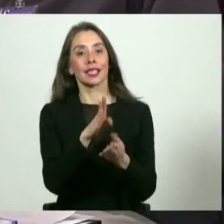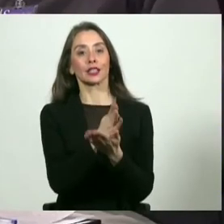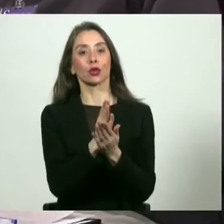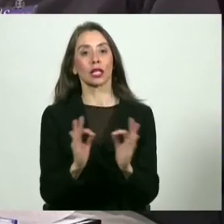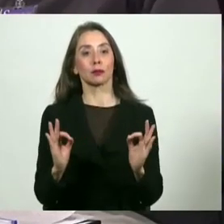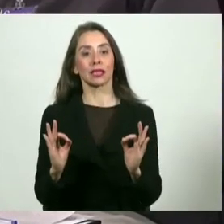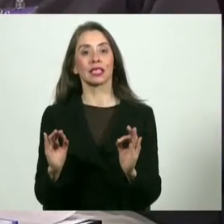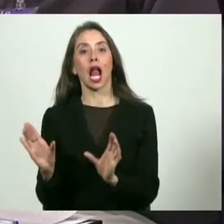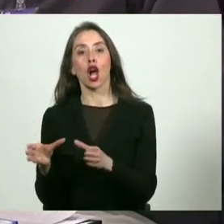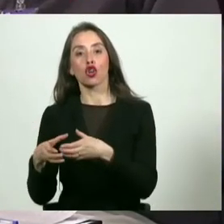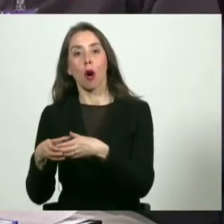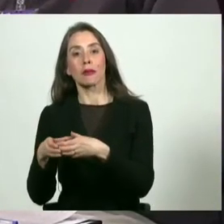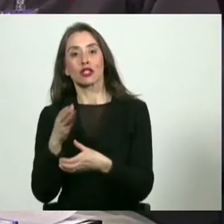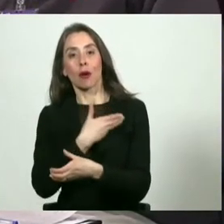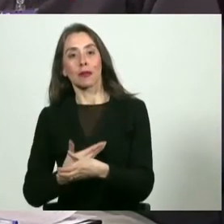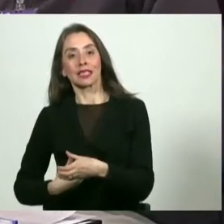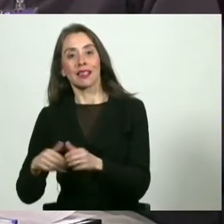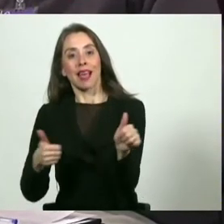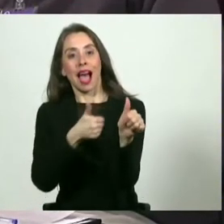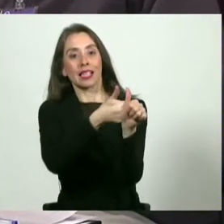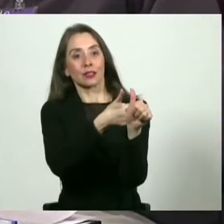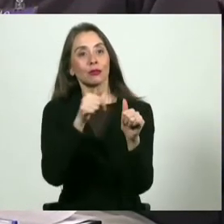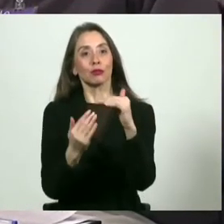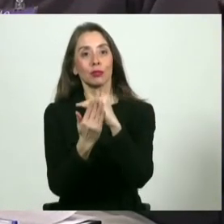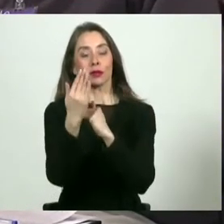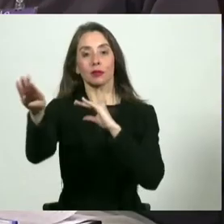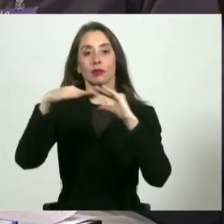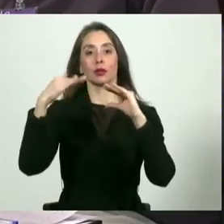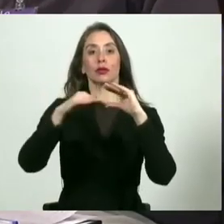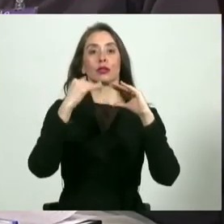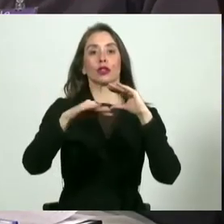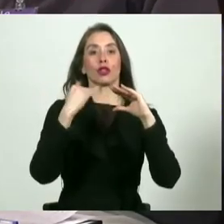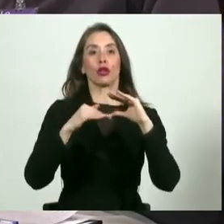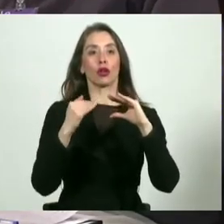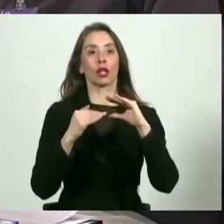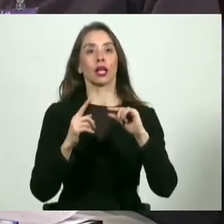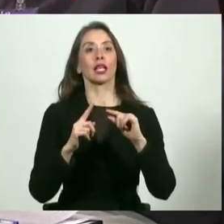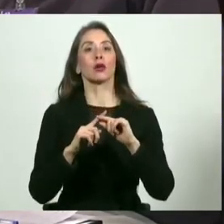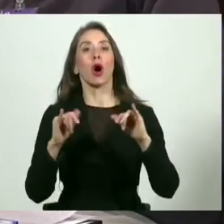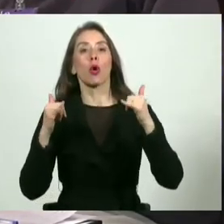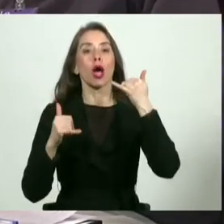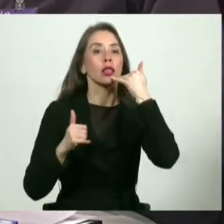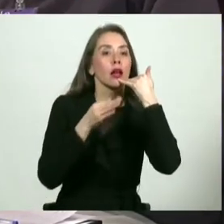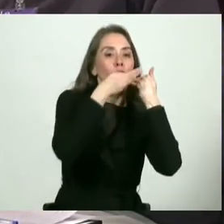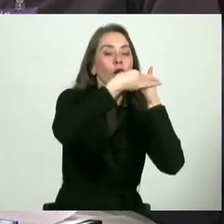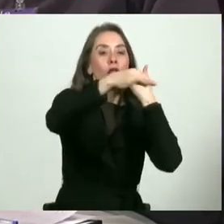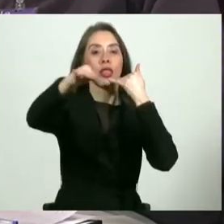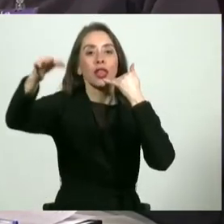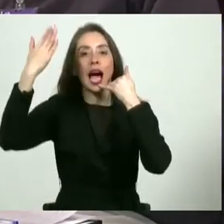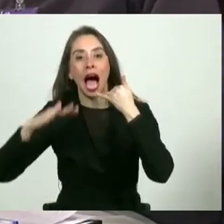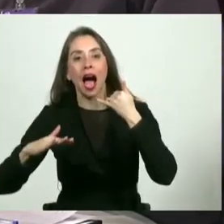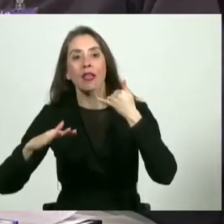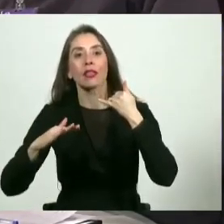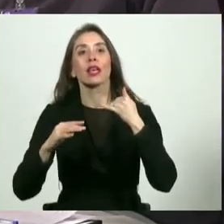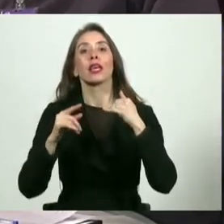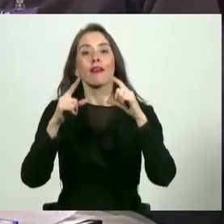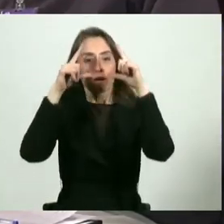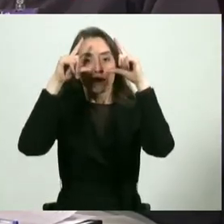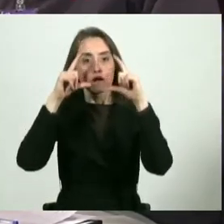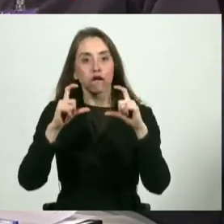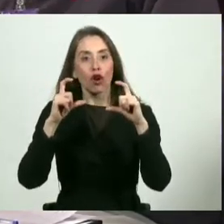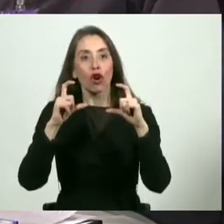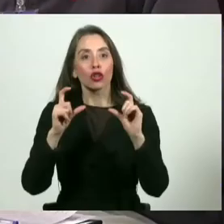origen, a la sociedad civil. Ya, yo no manejo, digamos, los tiempos, la calendarización de esto,